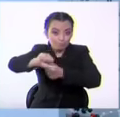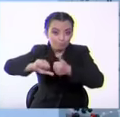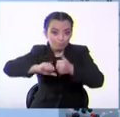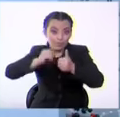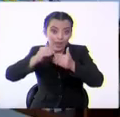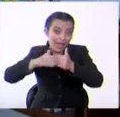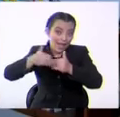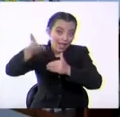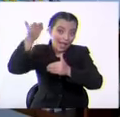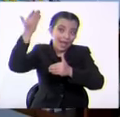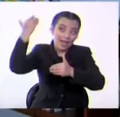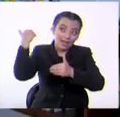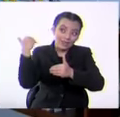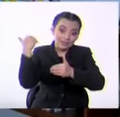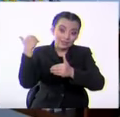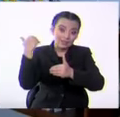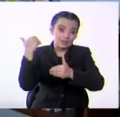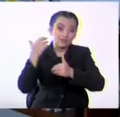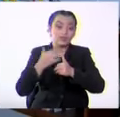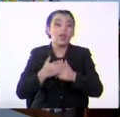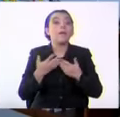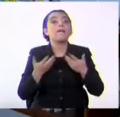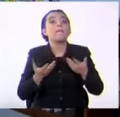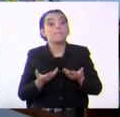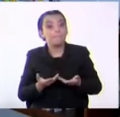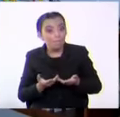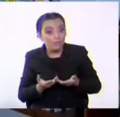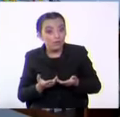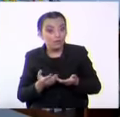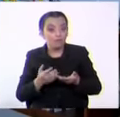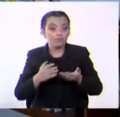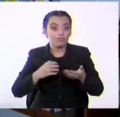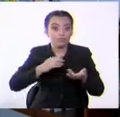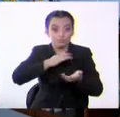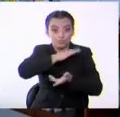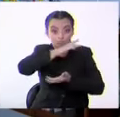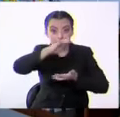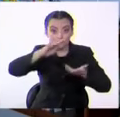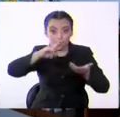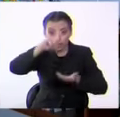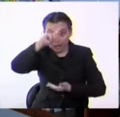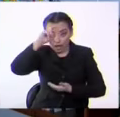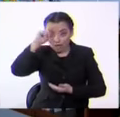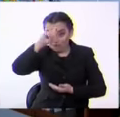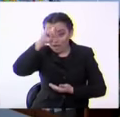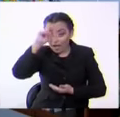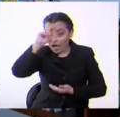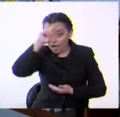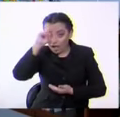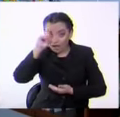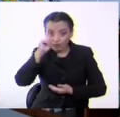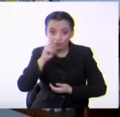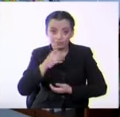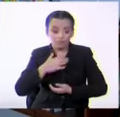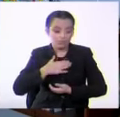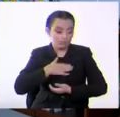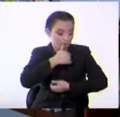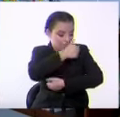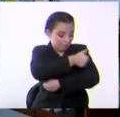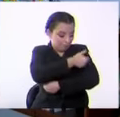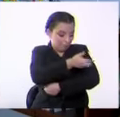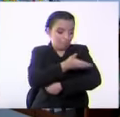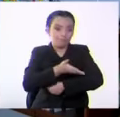normalmente externalizamos, pero que realmente el ecosistema los está trabajando y que nosotros tomamos ventaja de ellos.